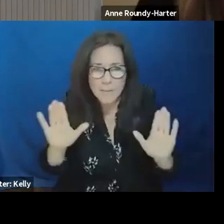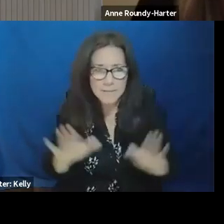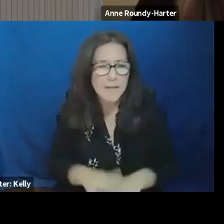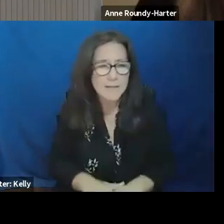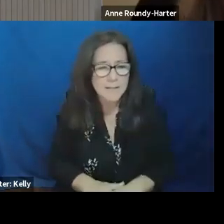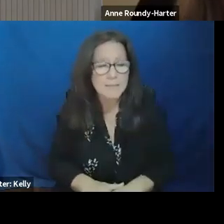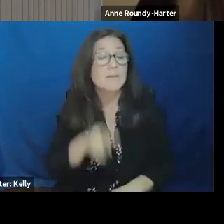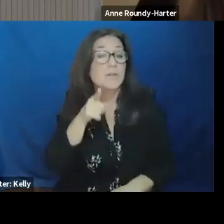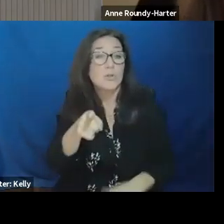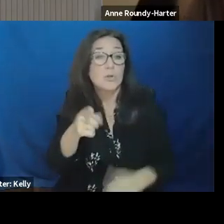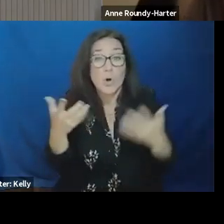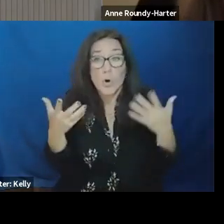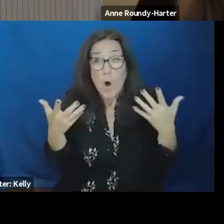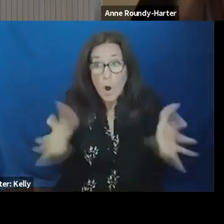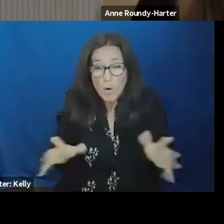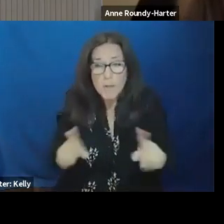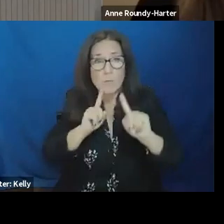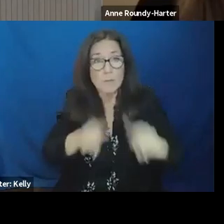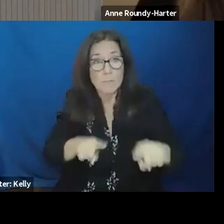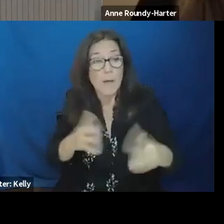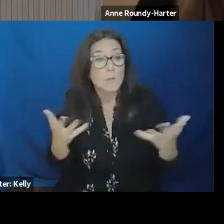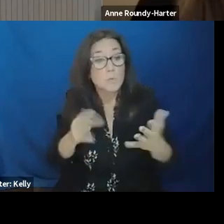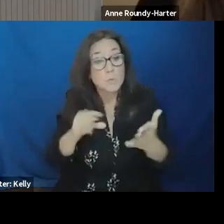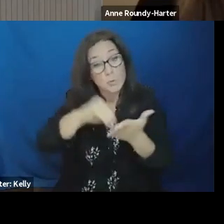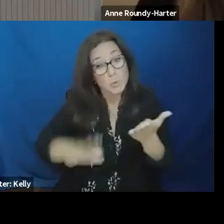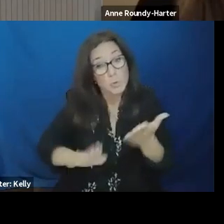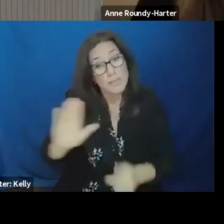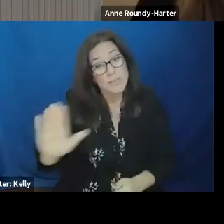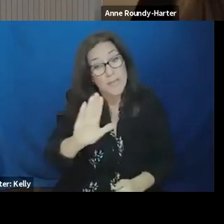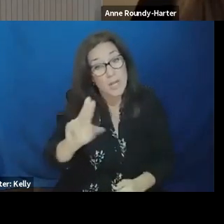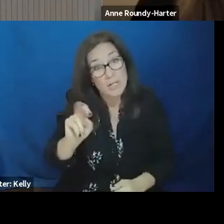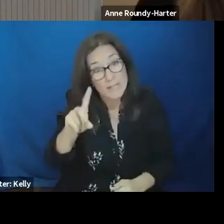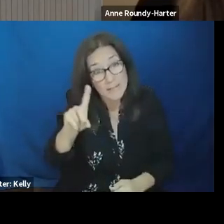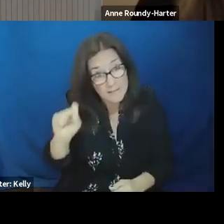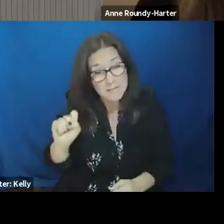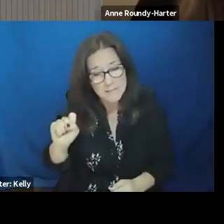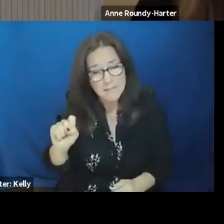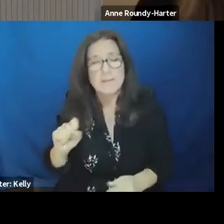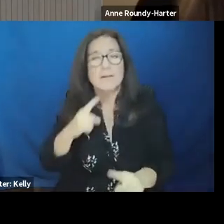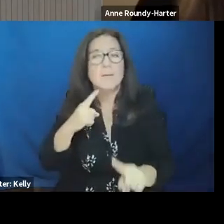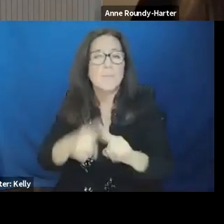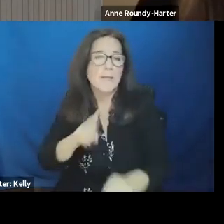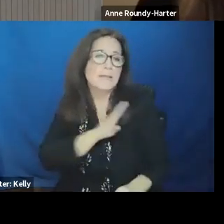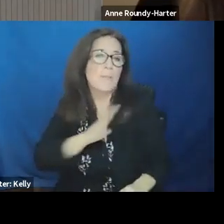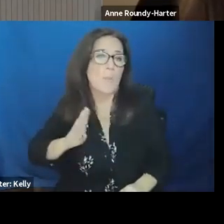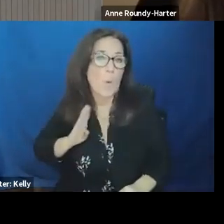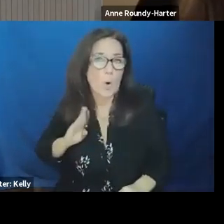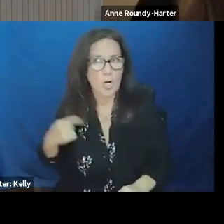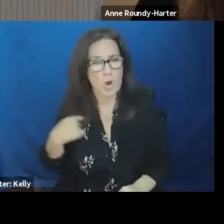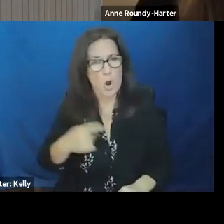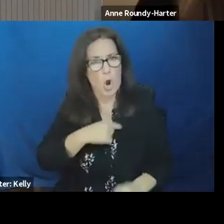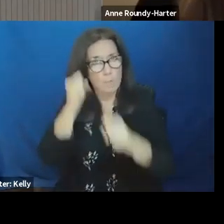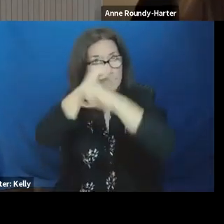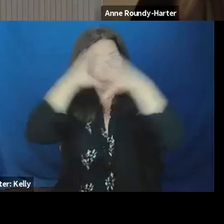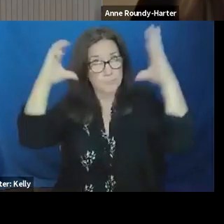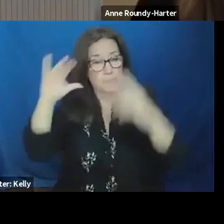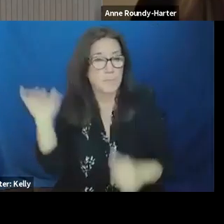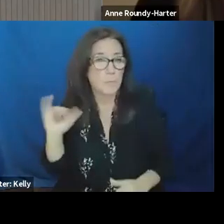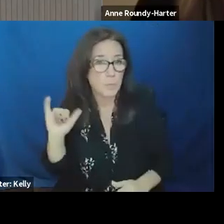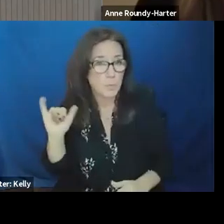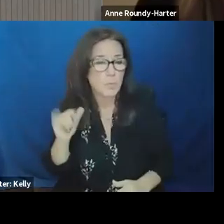ustedes saben cuáles son las expectativas del miembro de los miembros del consejo y bueno pues el tiempo sigue pasando